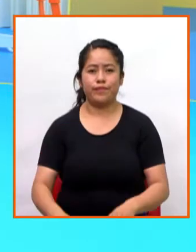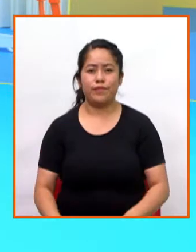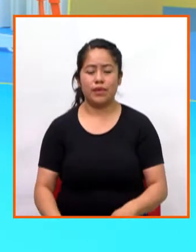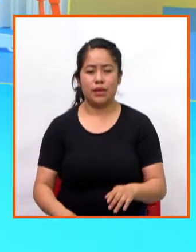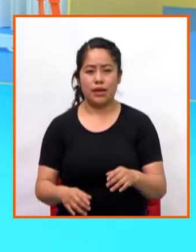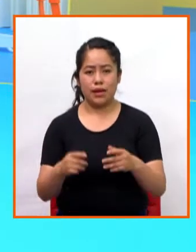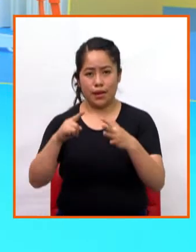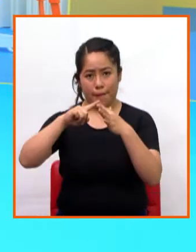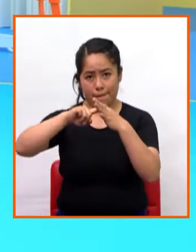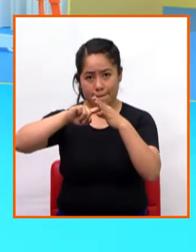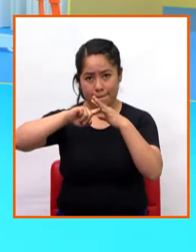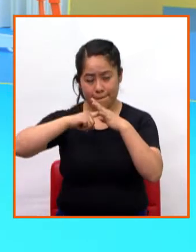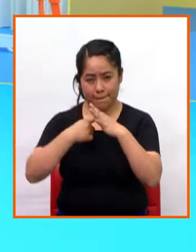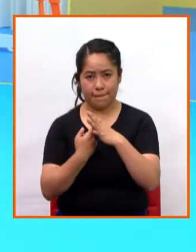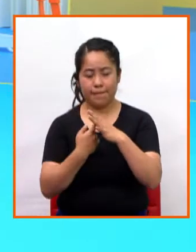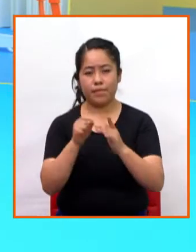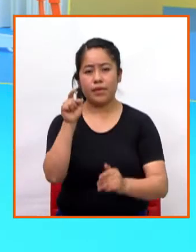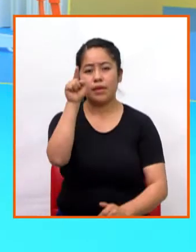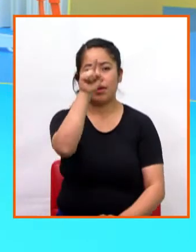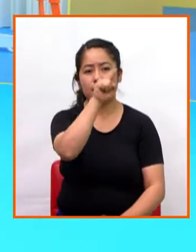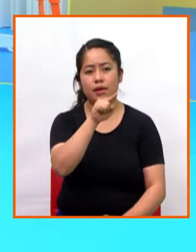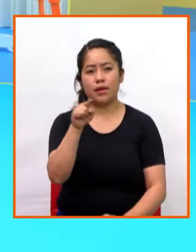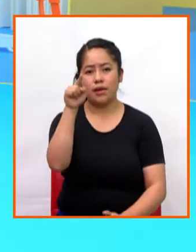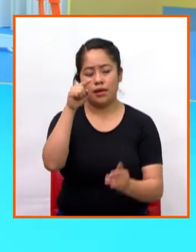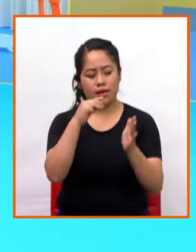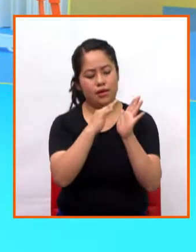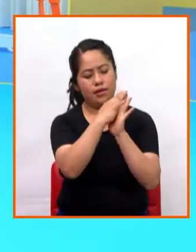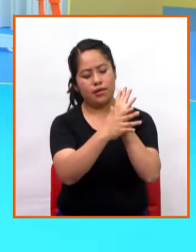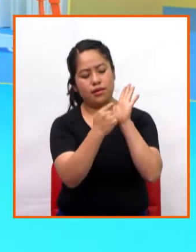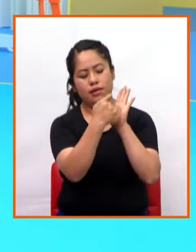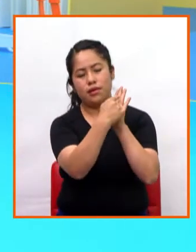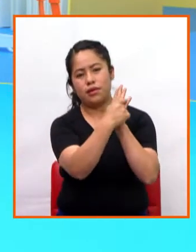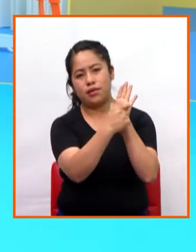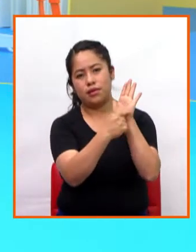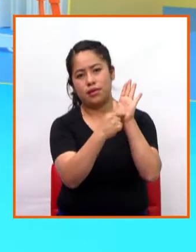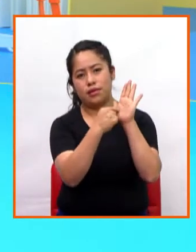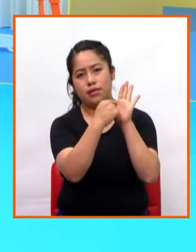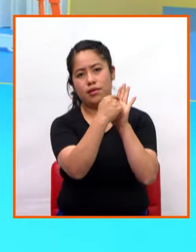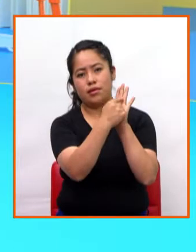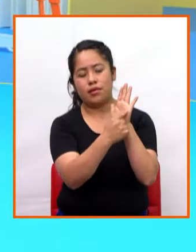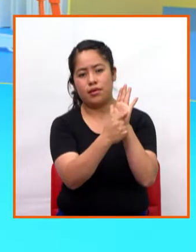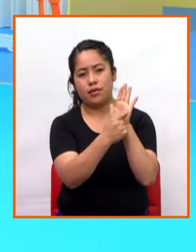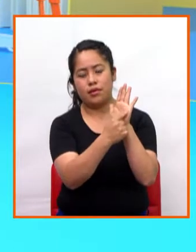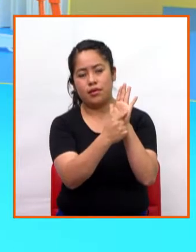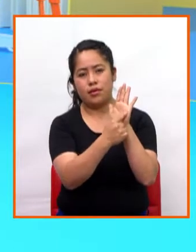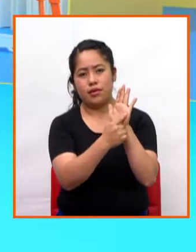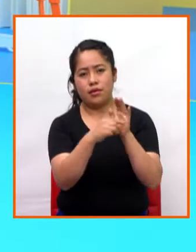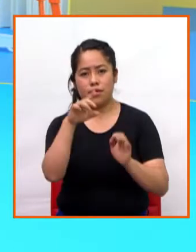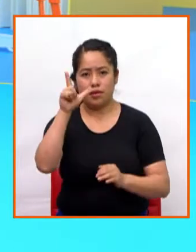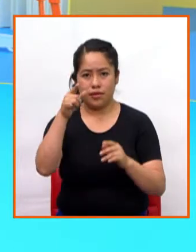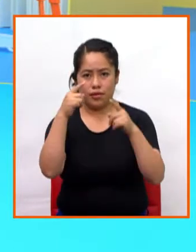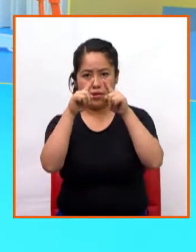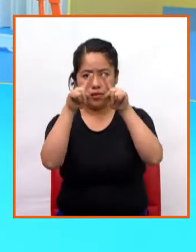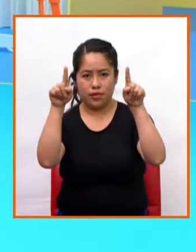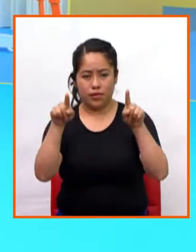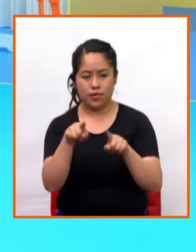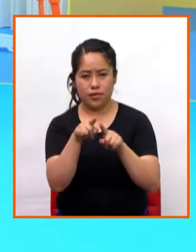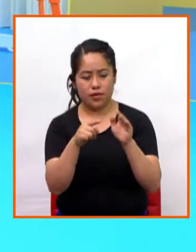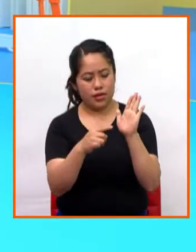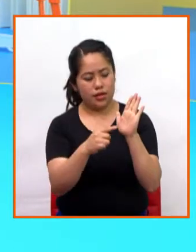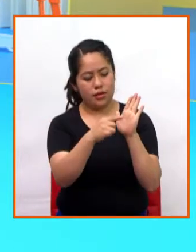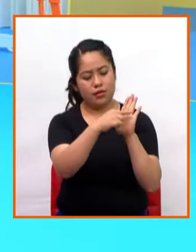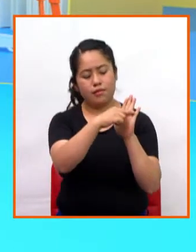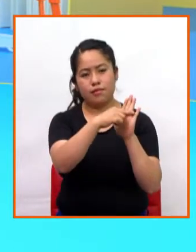círculo. Entonces dibujamos un círculo en la palma de la mano. La siguiente figura, un cuadrado. Y